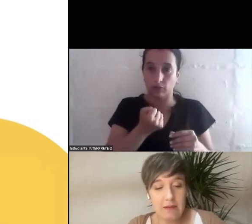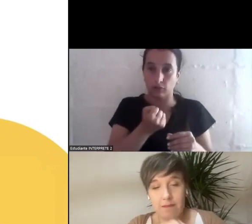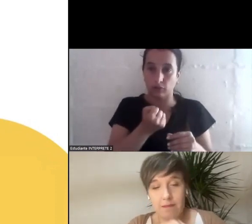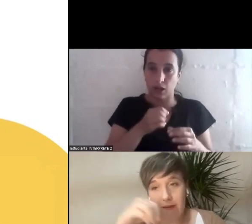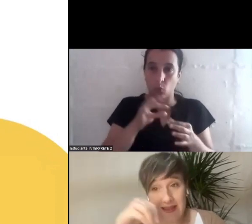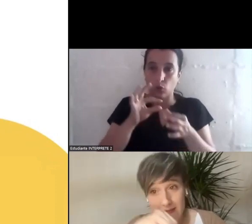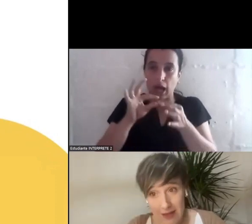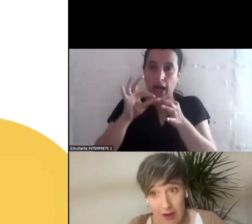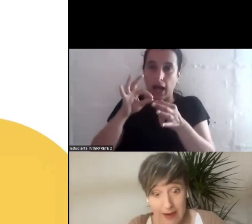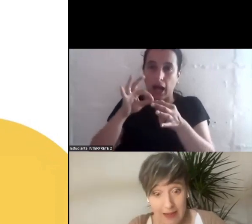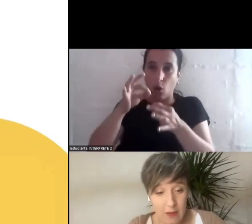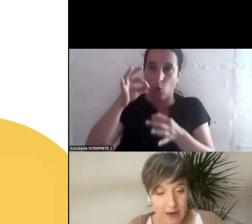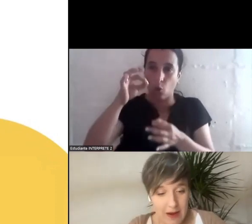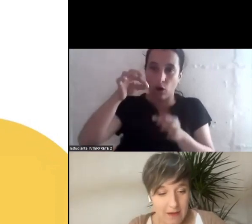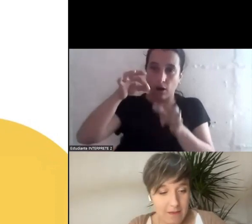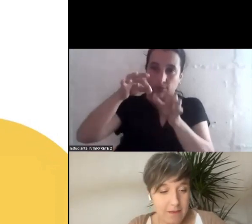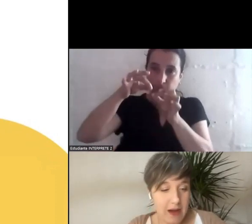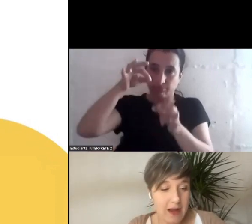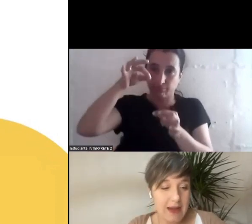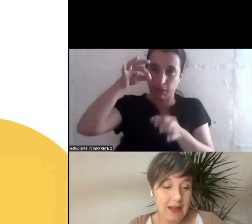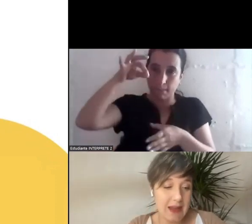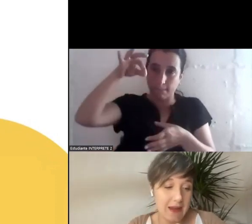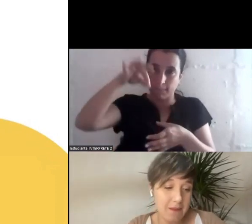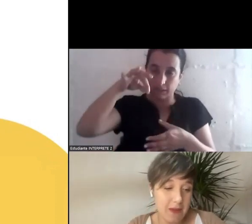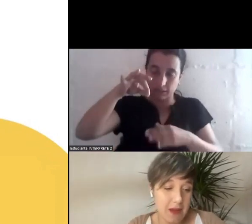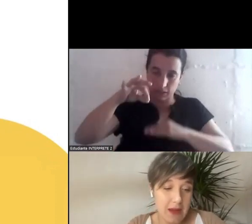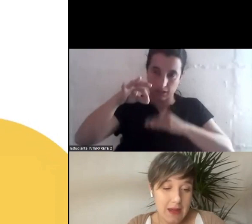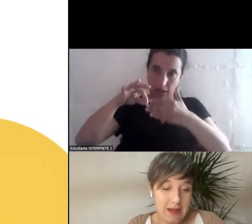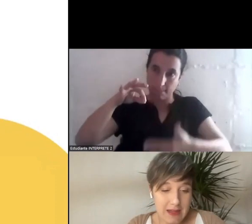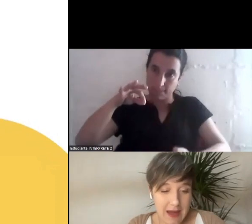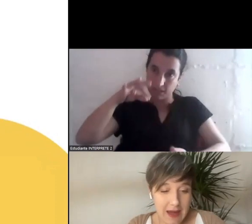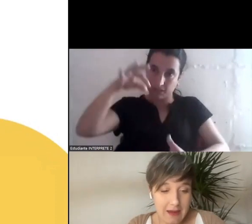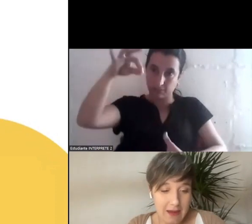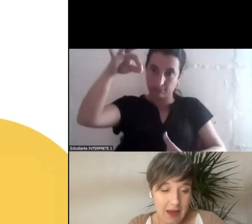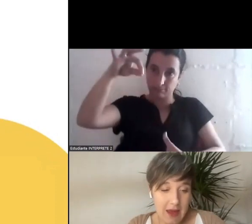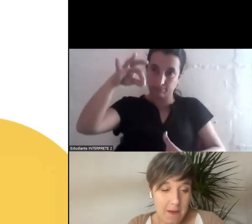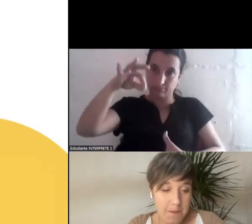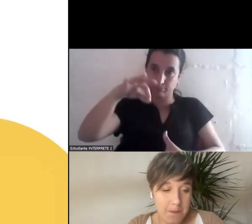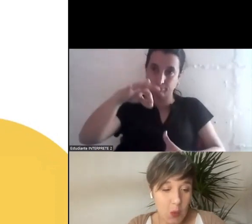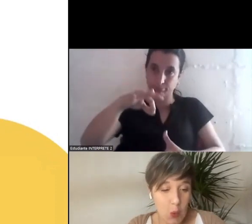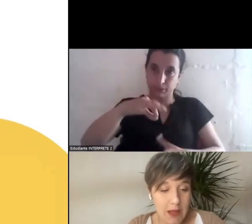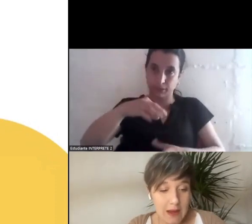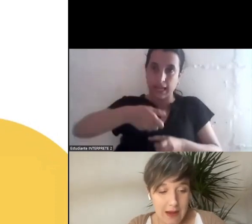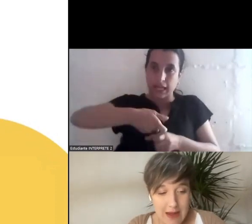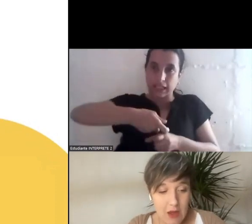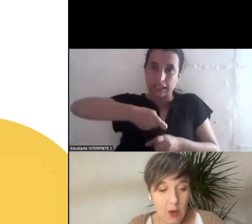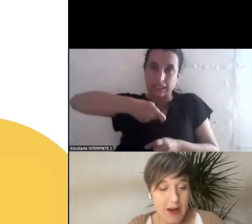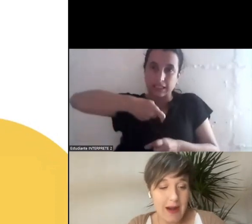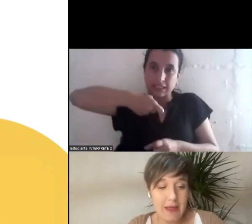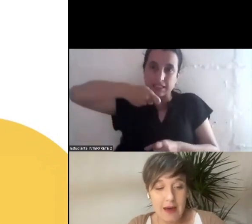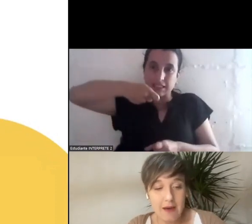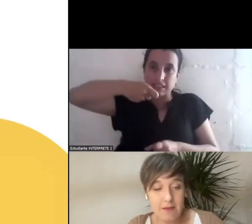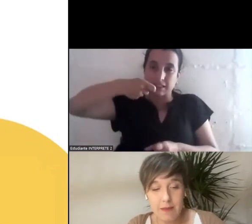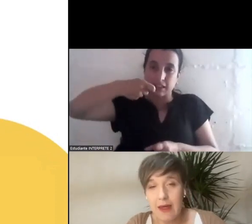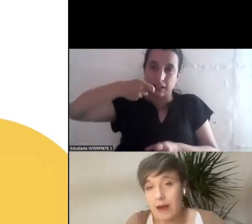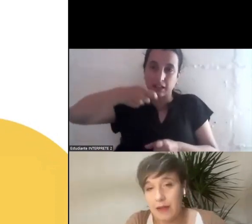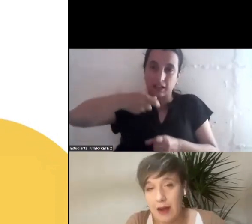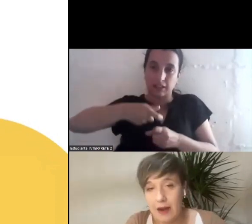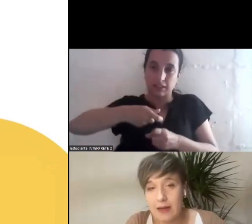madre, atravesando la pared abdominal, ¿vale? Y se extrae el líquido para